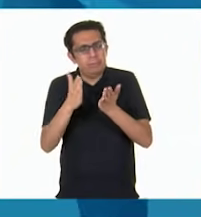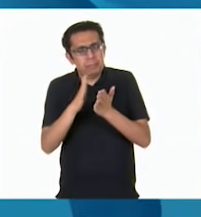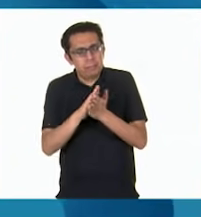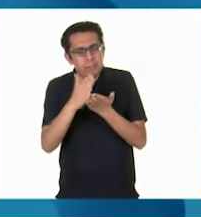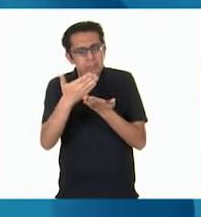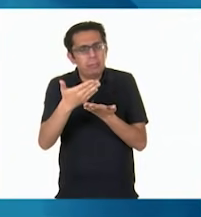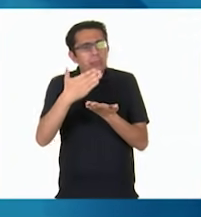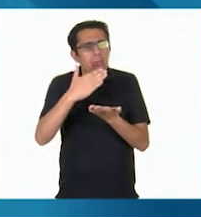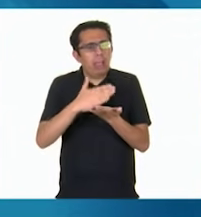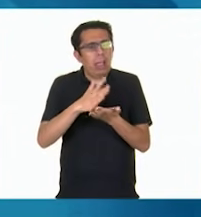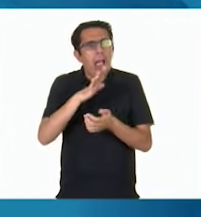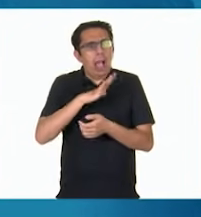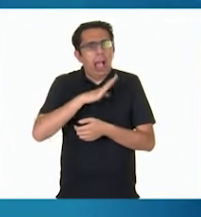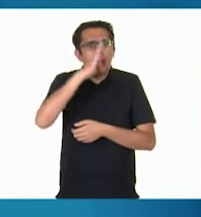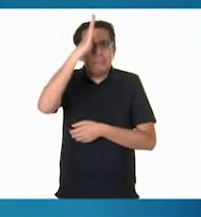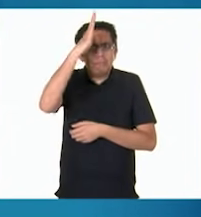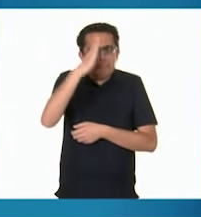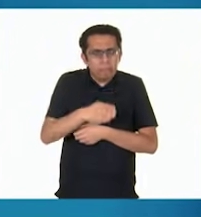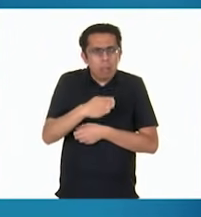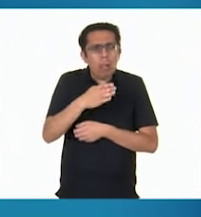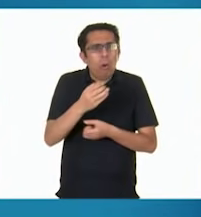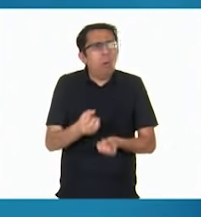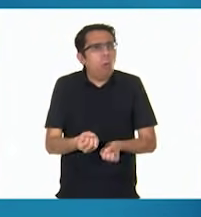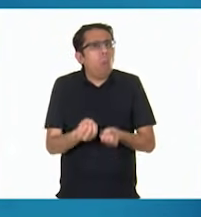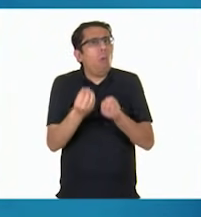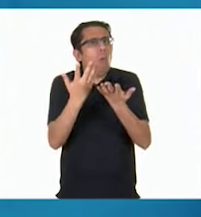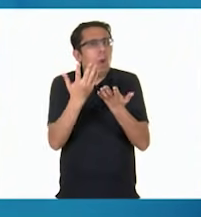¿Cuántos ejes de simetría obtuviste?